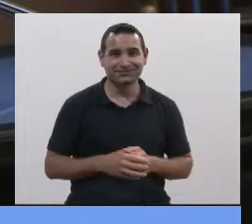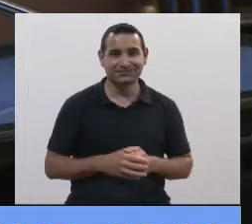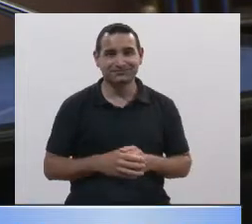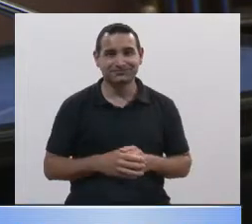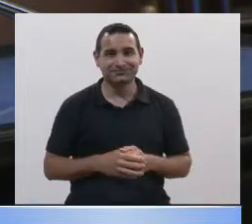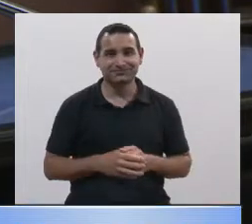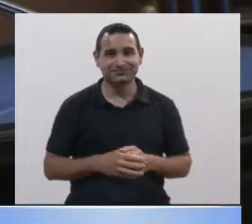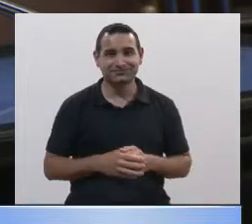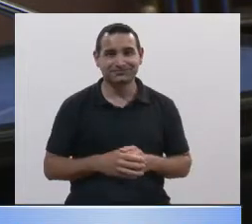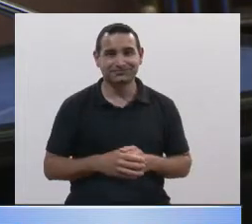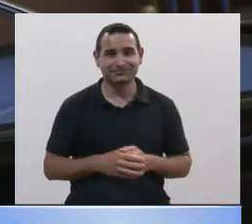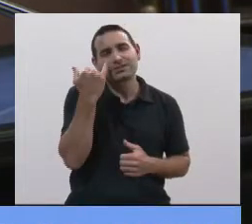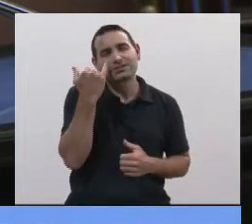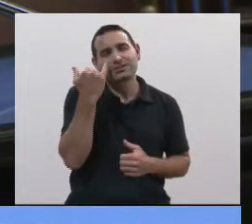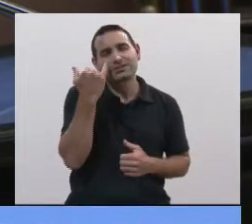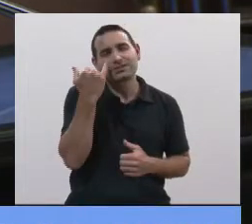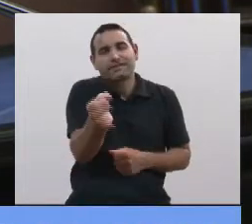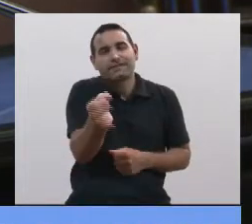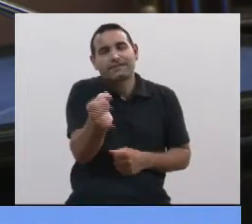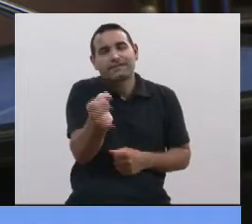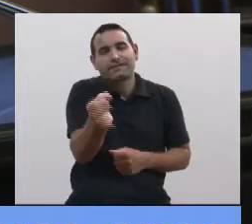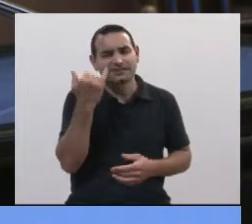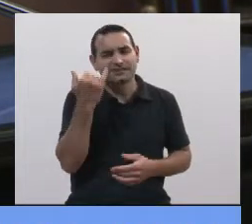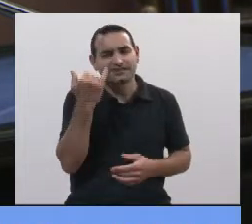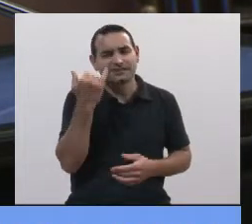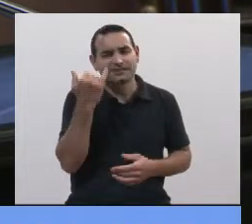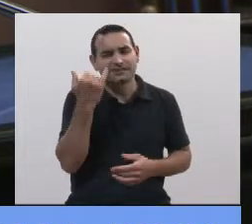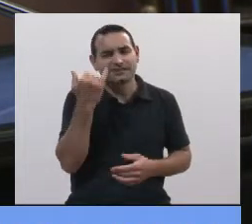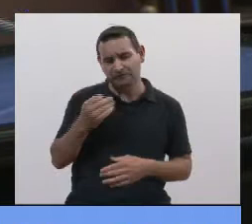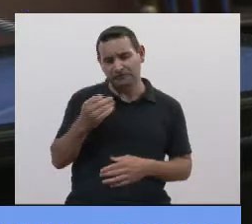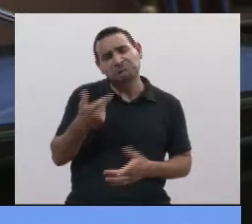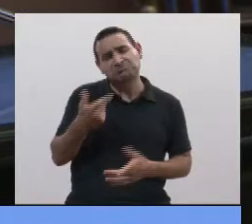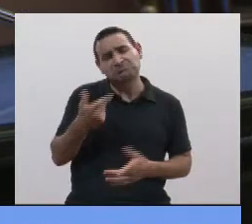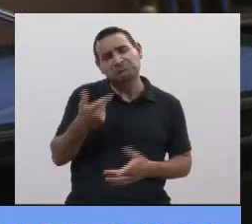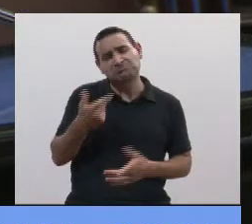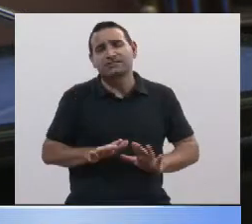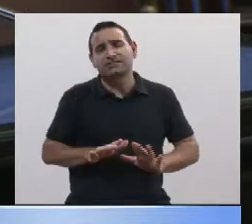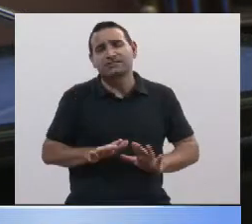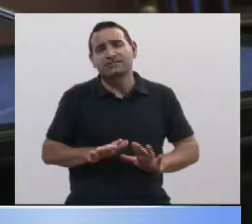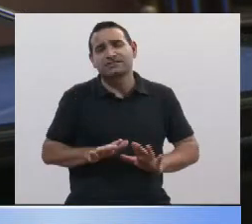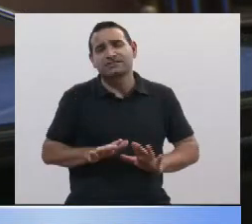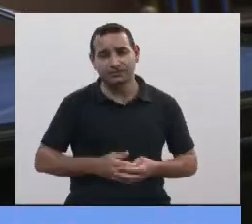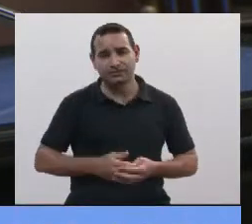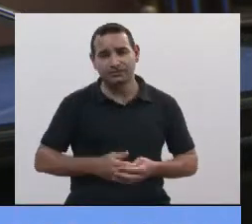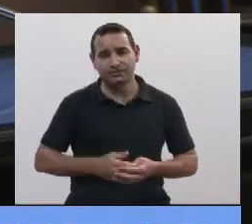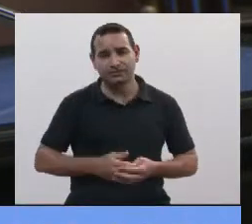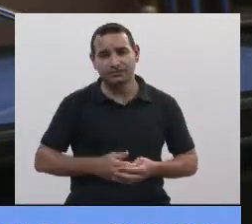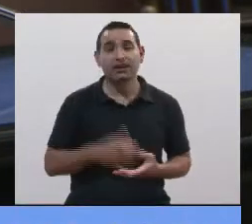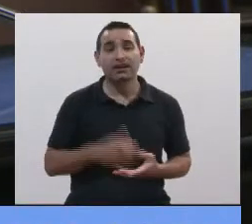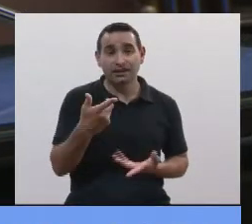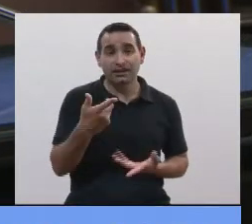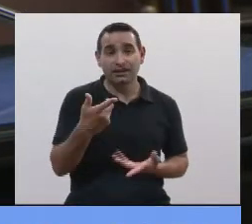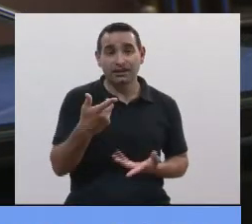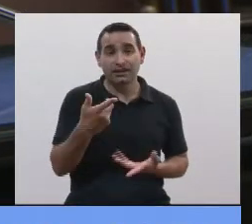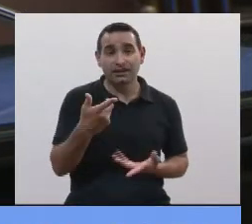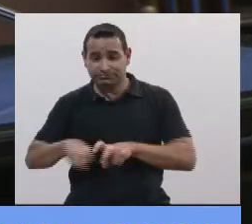Pero eso ya lo sabemos, ya lo sabíamos y lo aceptamos, que el déficit también